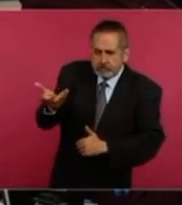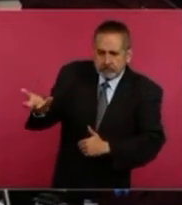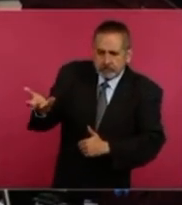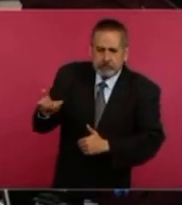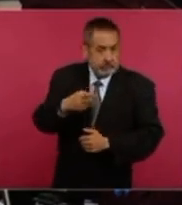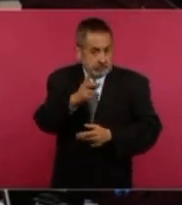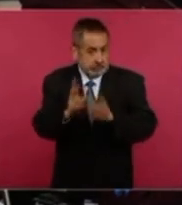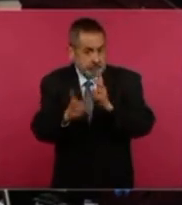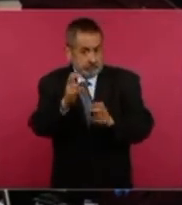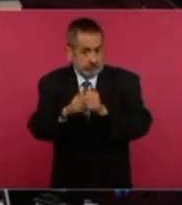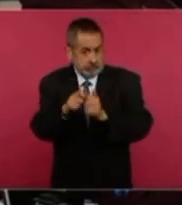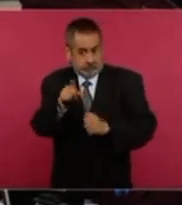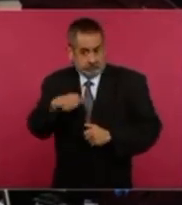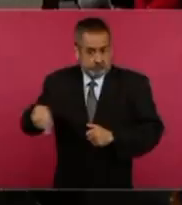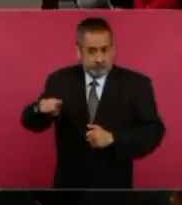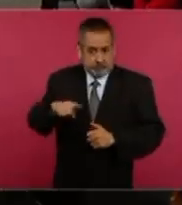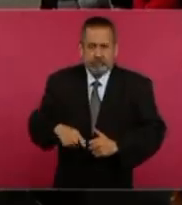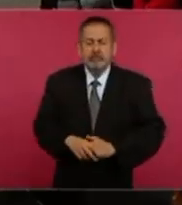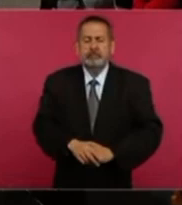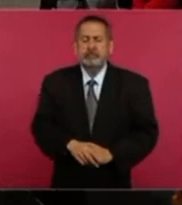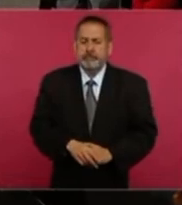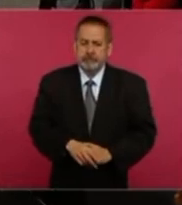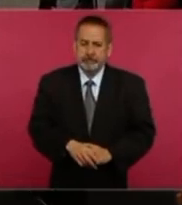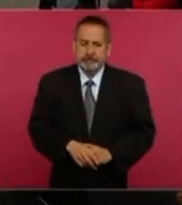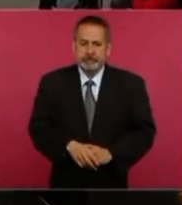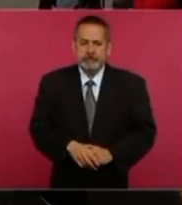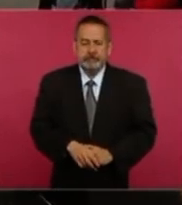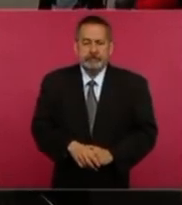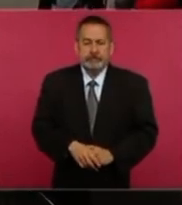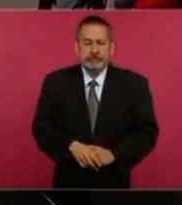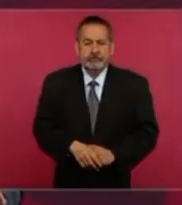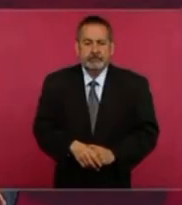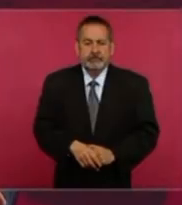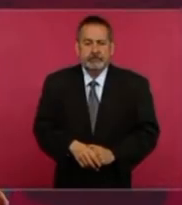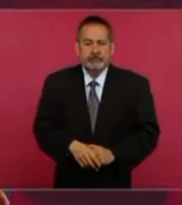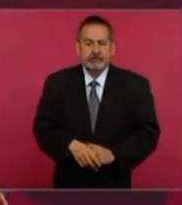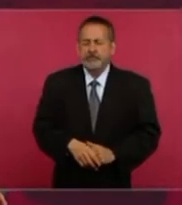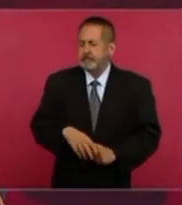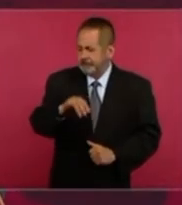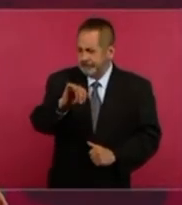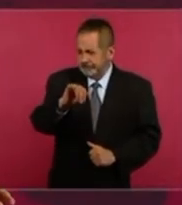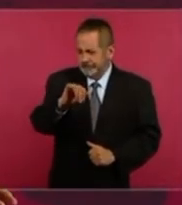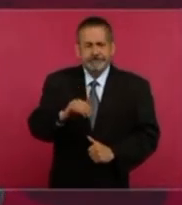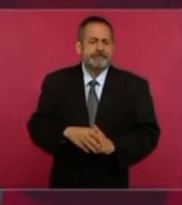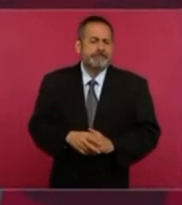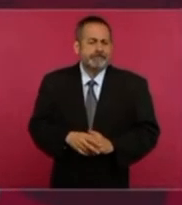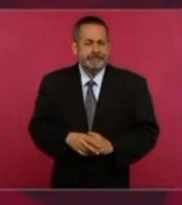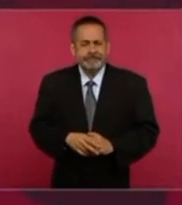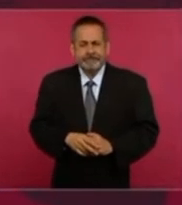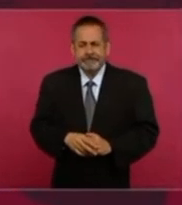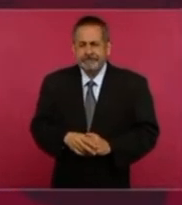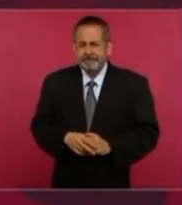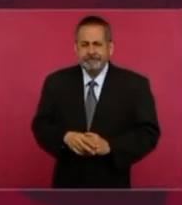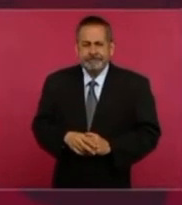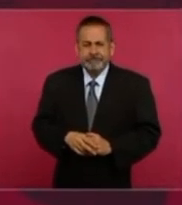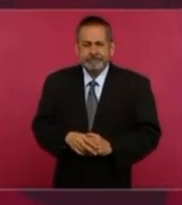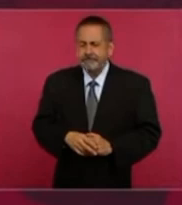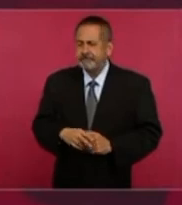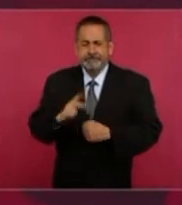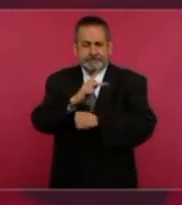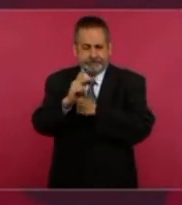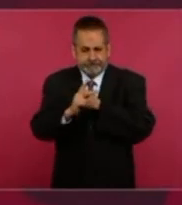con los demás mandatarios? Sí, en todos los casos hay interés